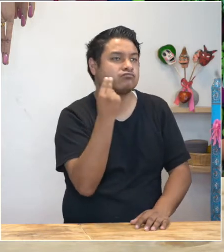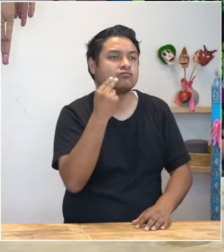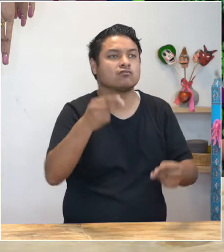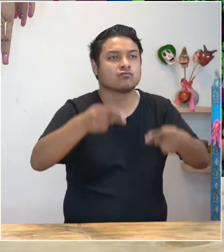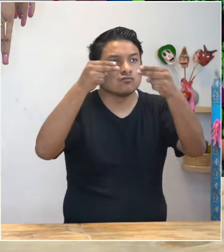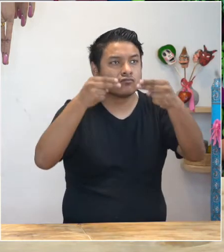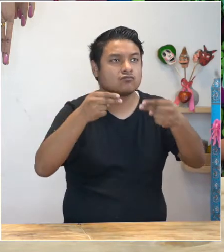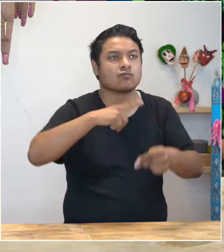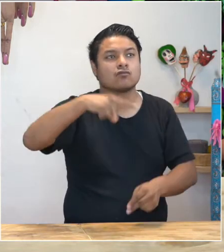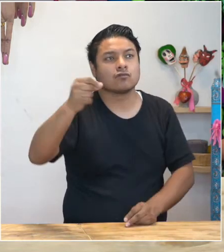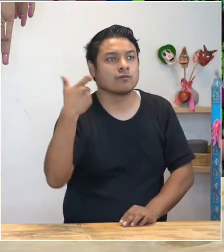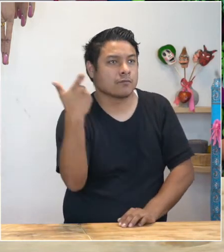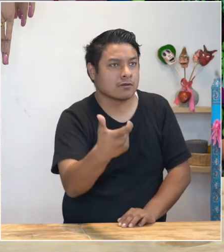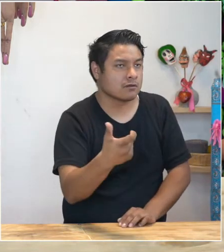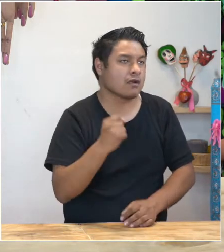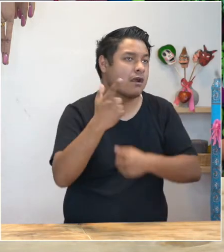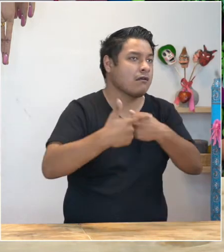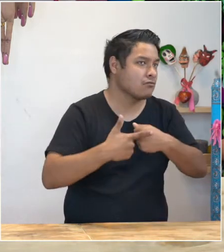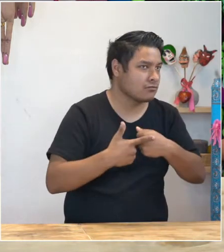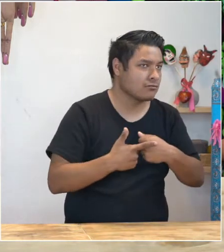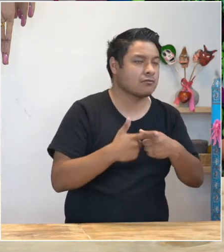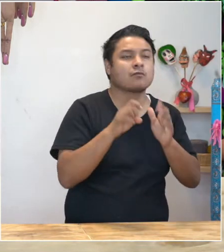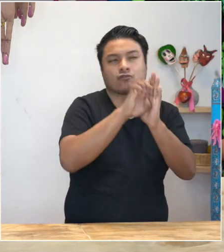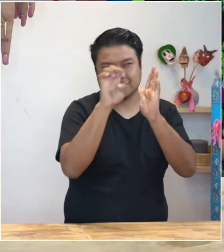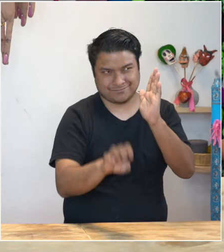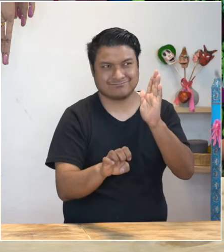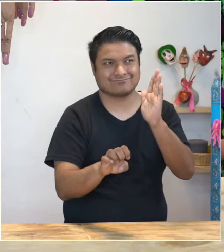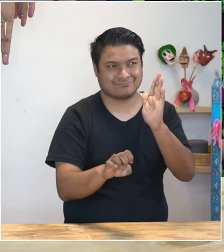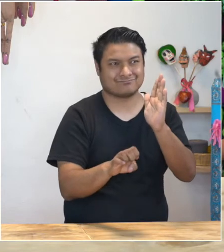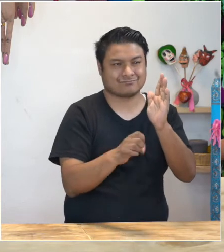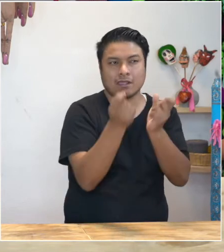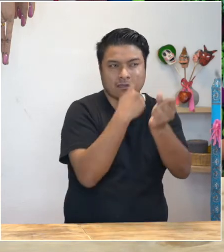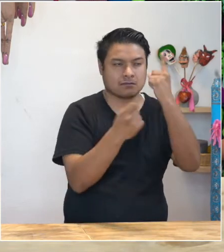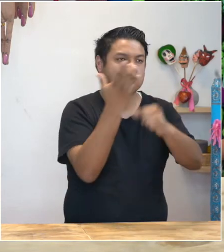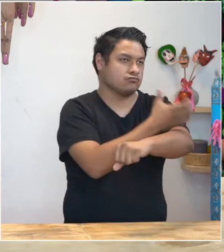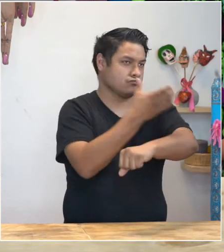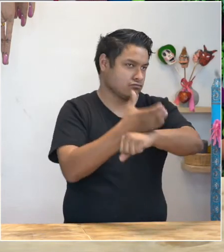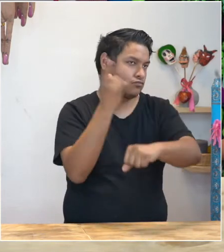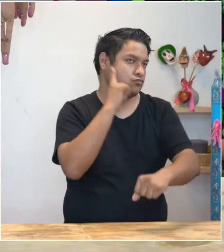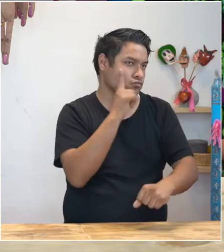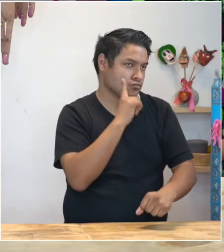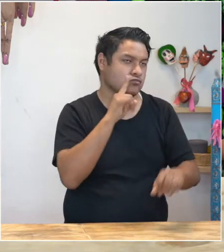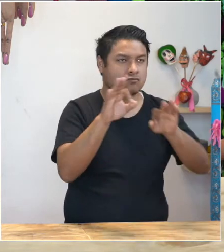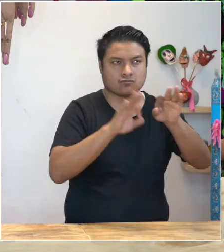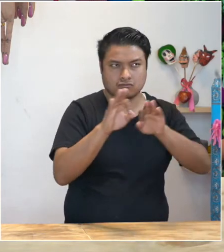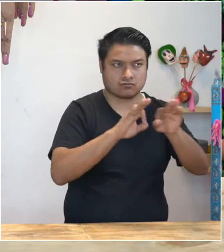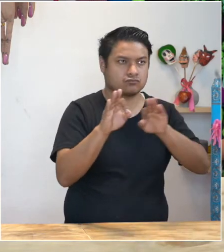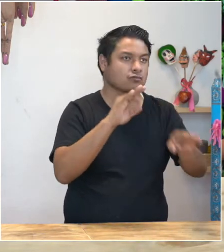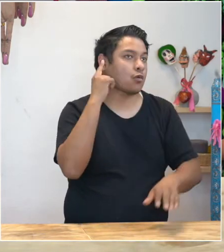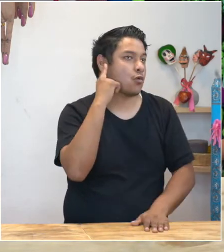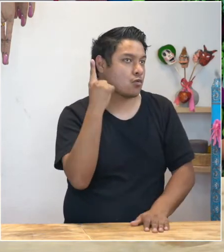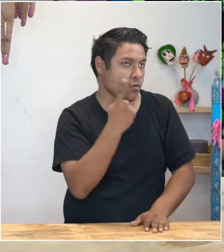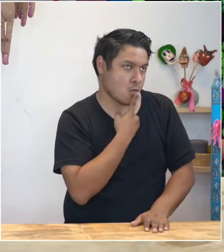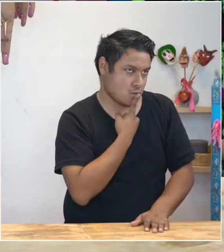ventanilla y la chica, el señor de ventanilla, ¿qué hago con esto? ¿No? Si no hay un medio de